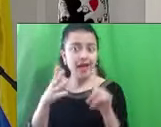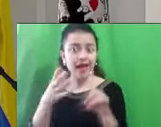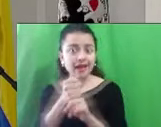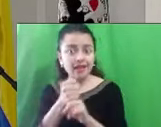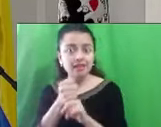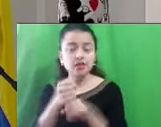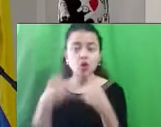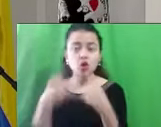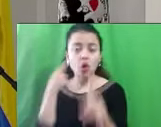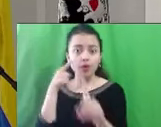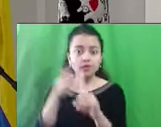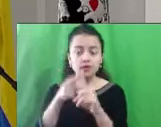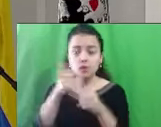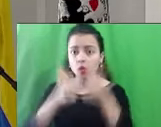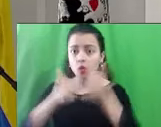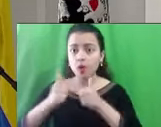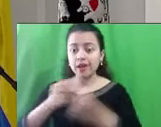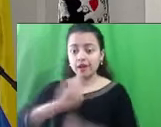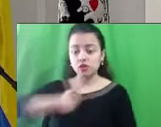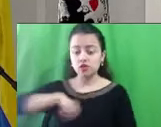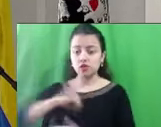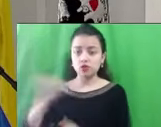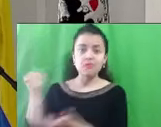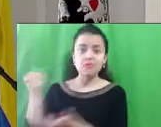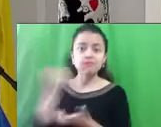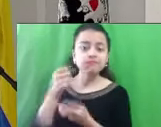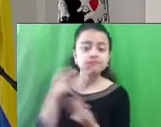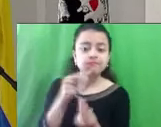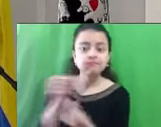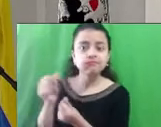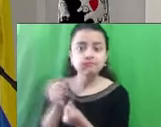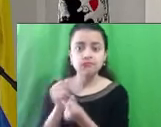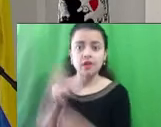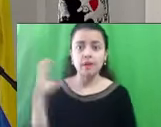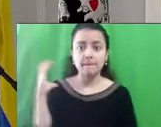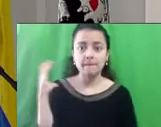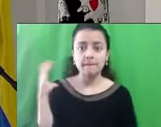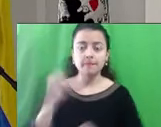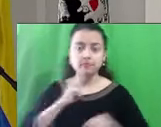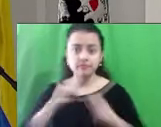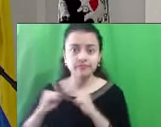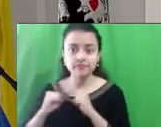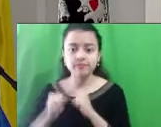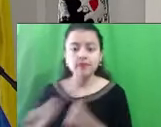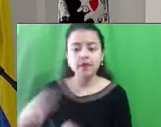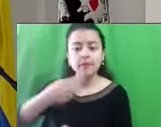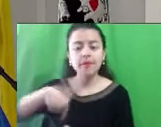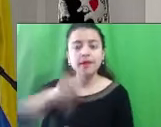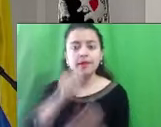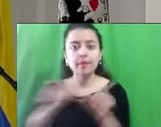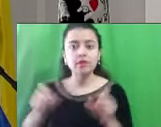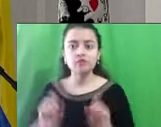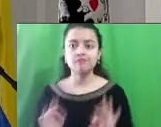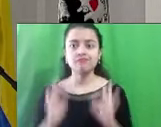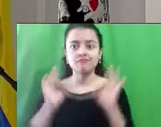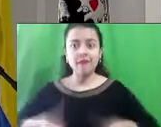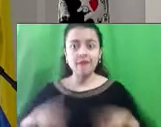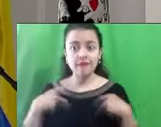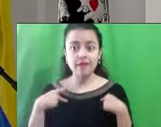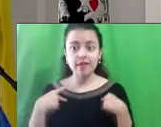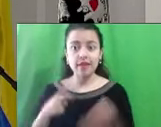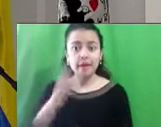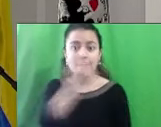se ha gestionado en pro del desarrollo de Facatativá y del bienestar de la comunidad. A todas las personas que se encuentran acá, mil y